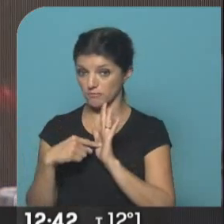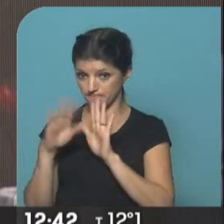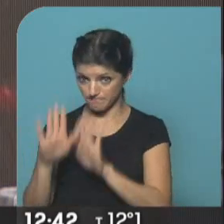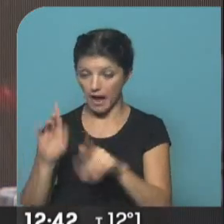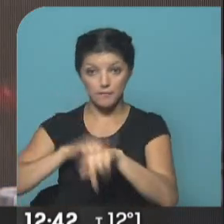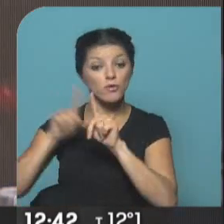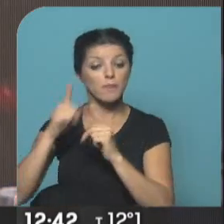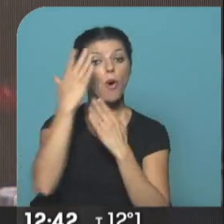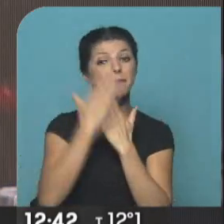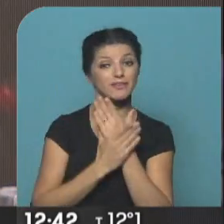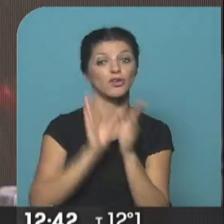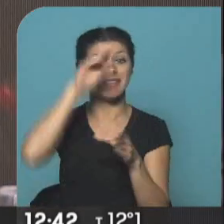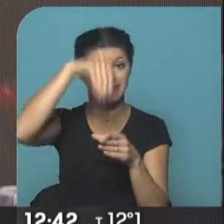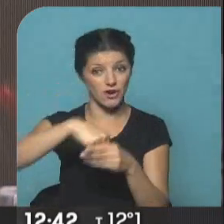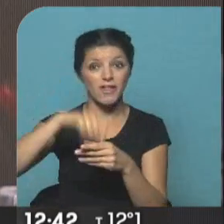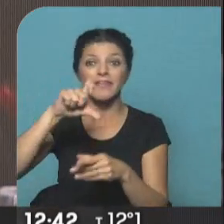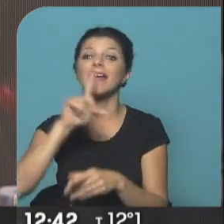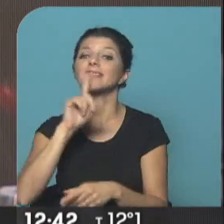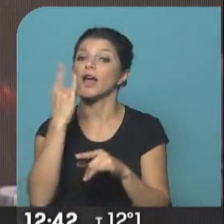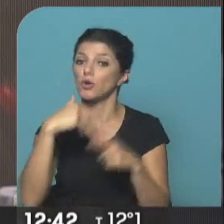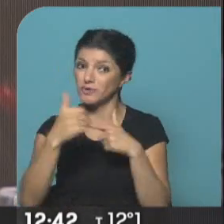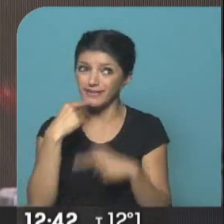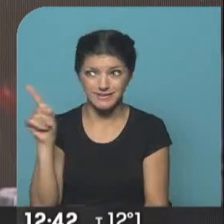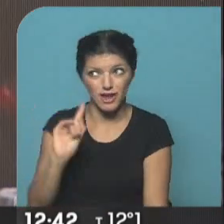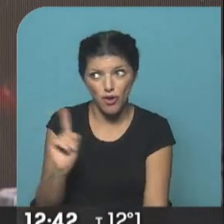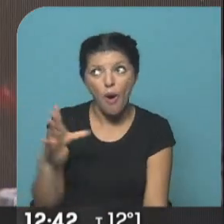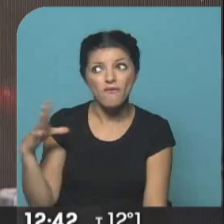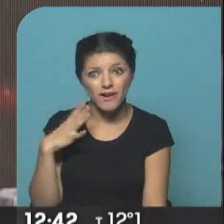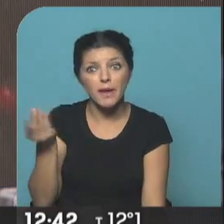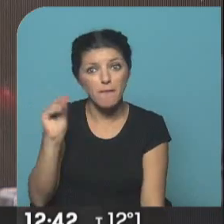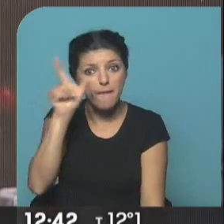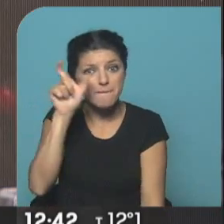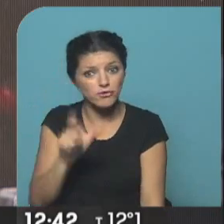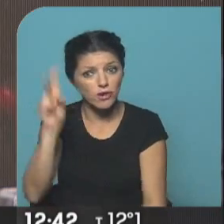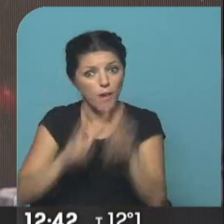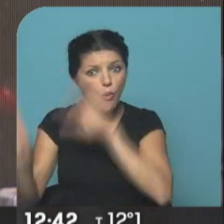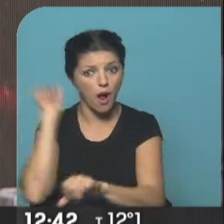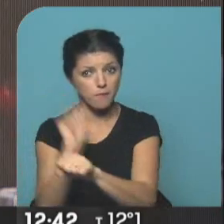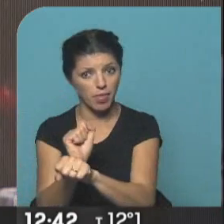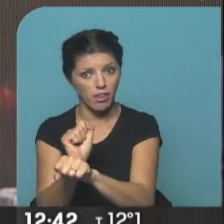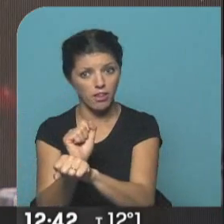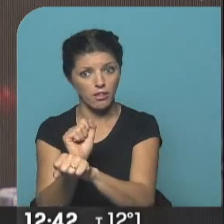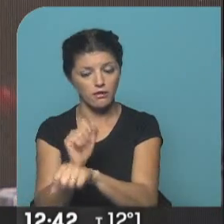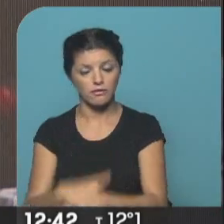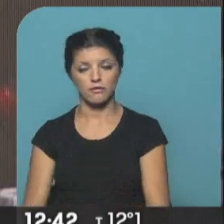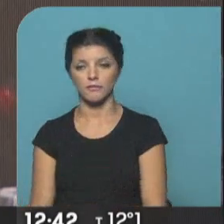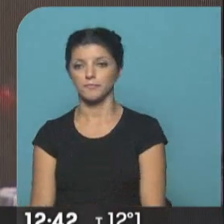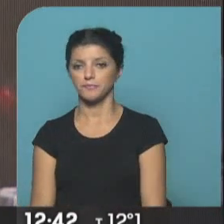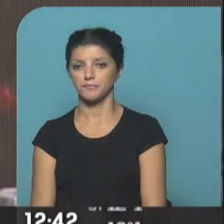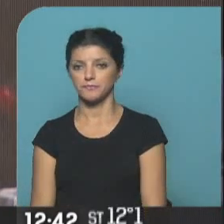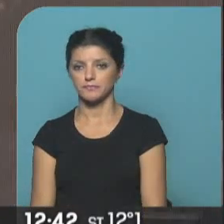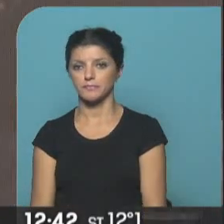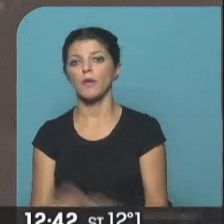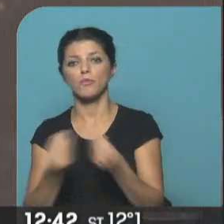ministro del Interior de Cataluña, dice que eso no es así y que faltan personas por detener. Raúl. Hay varios interrogantes que